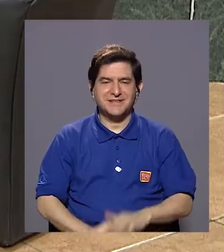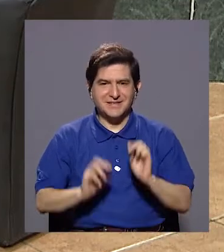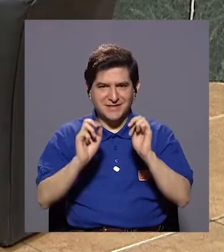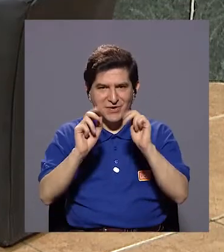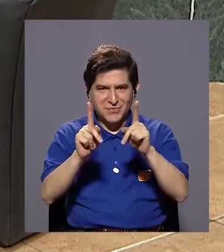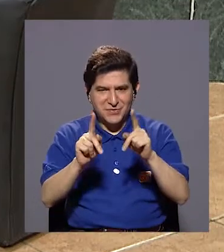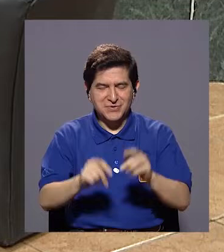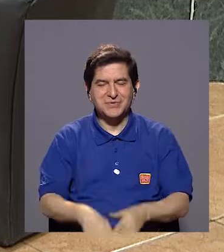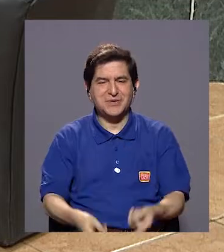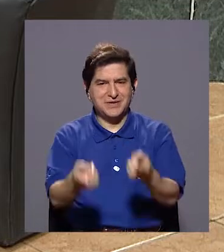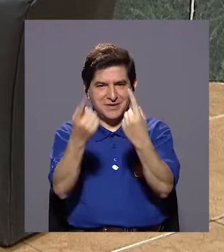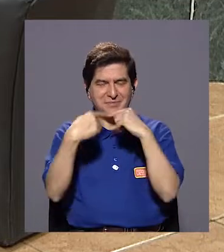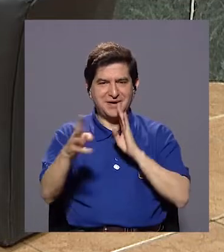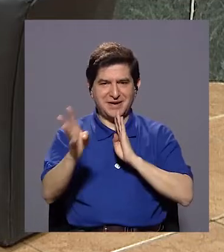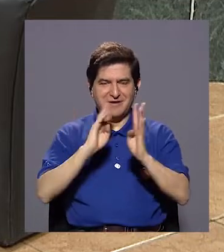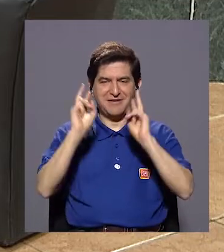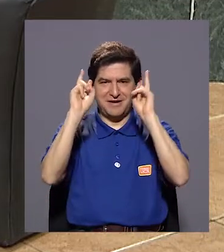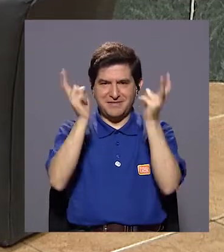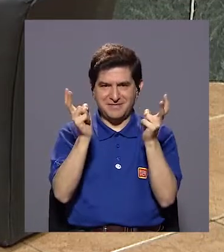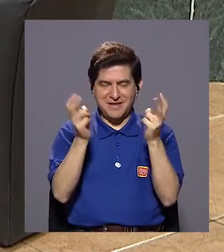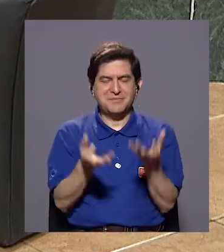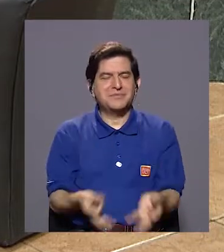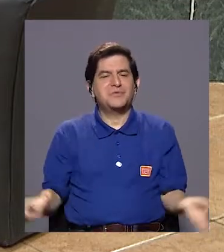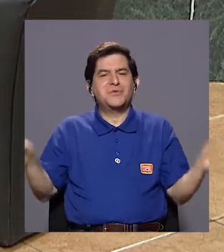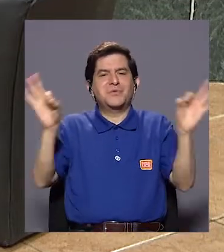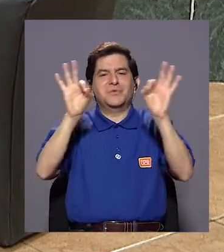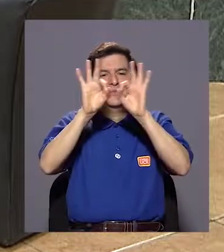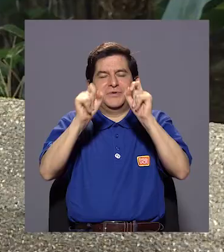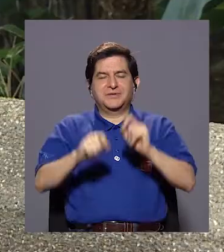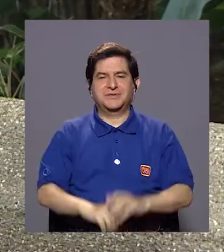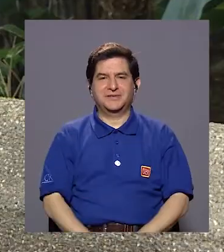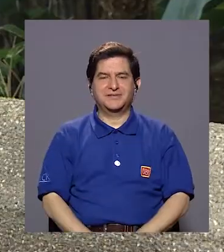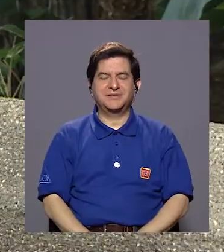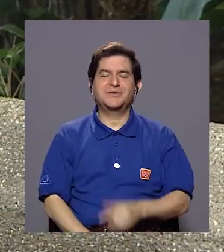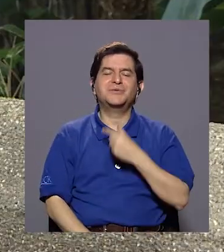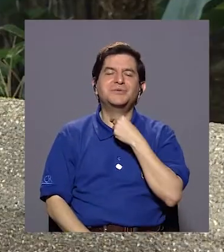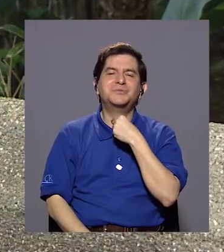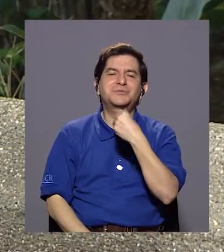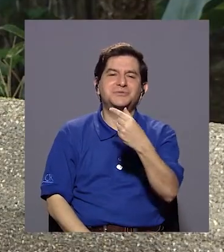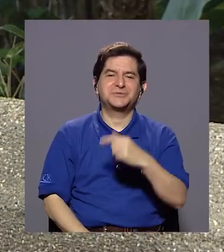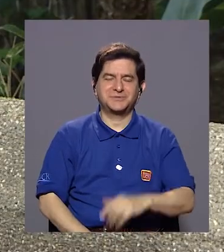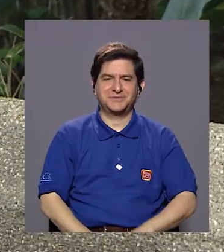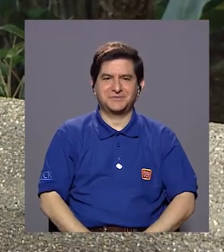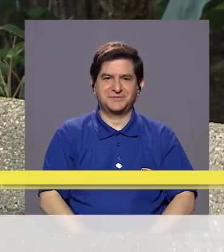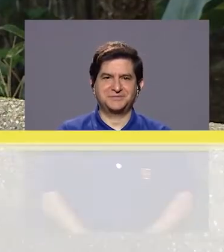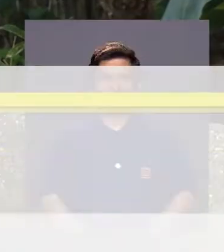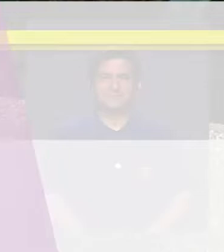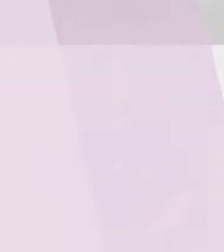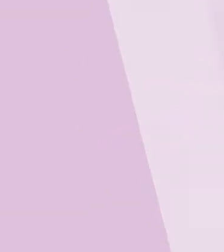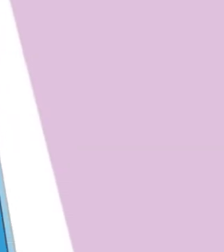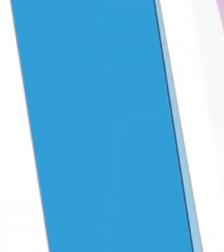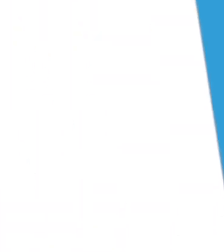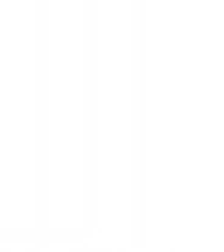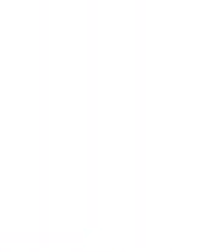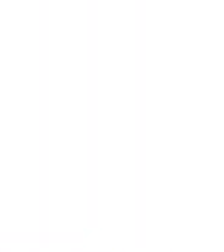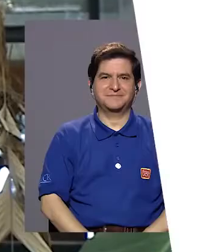y venir a conversar de este tema tan importante para todos. Con mucho gusto. Estamos para servir.